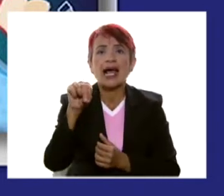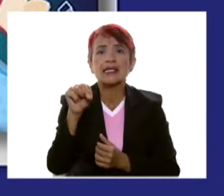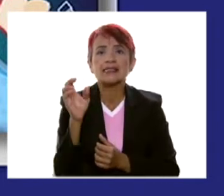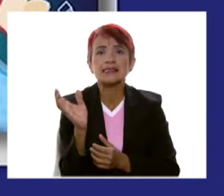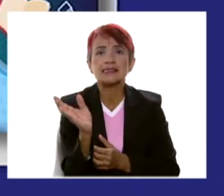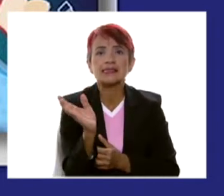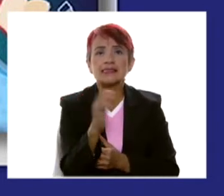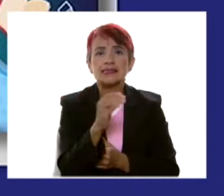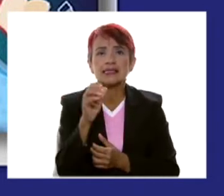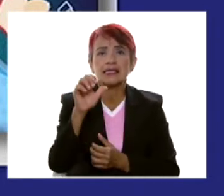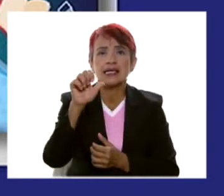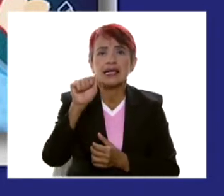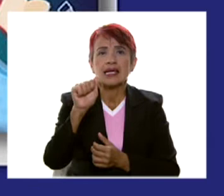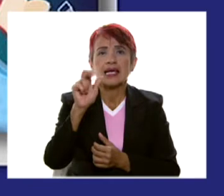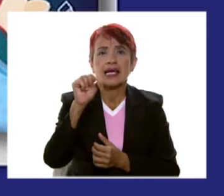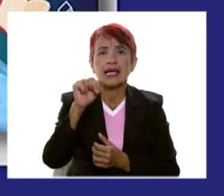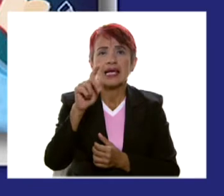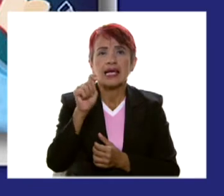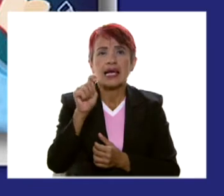y can. ¿Ok?